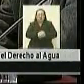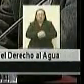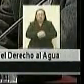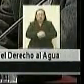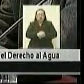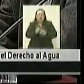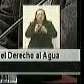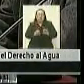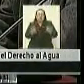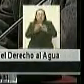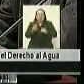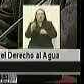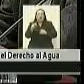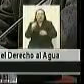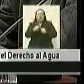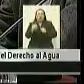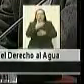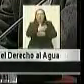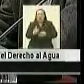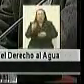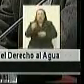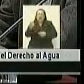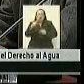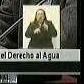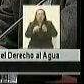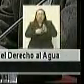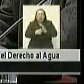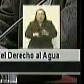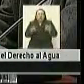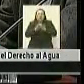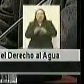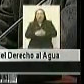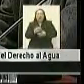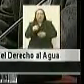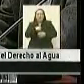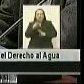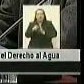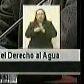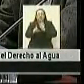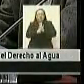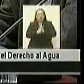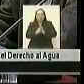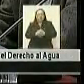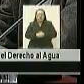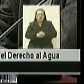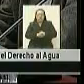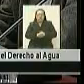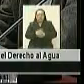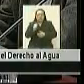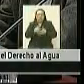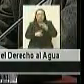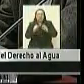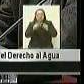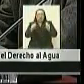de atributo fundamental no enumerado. Y ahí viene uno de los puntos centrales de nuestro proyecto de ley. Si es que